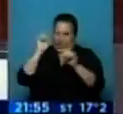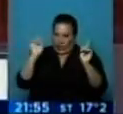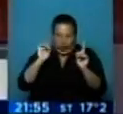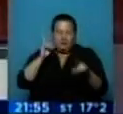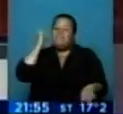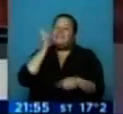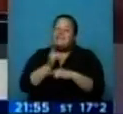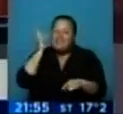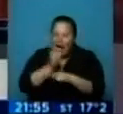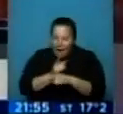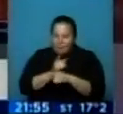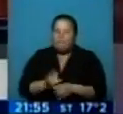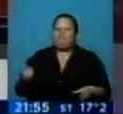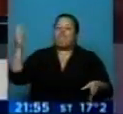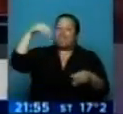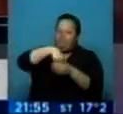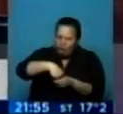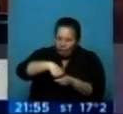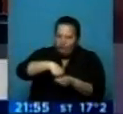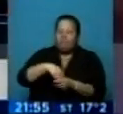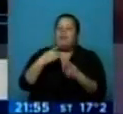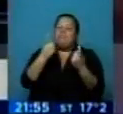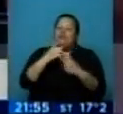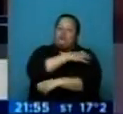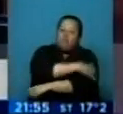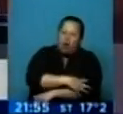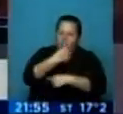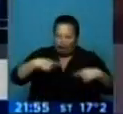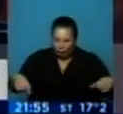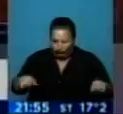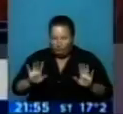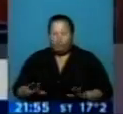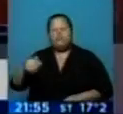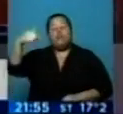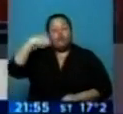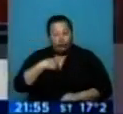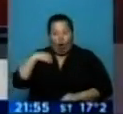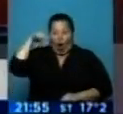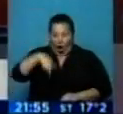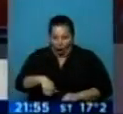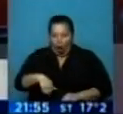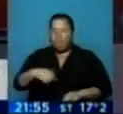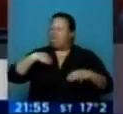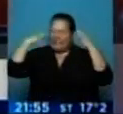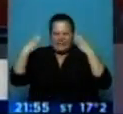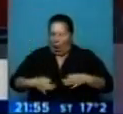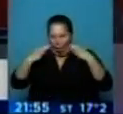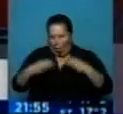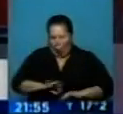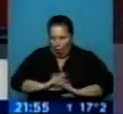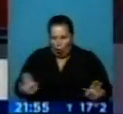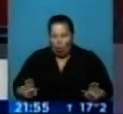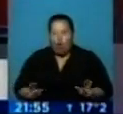y siempre incluyendo a los más necesitados. Y yo estoy hoy más convencido que